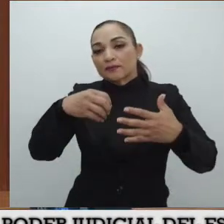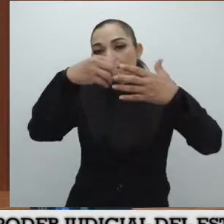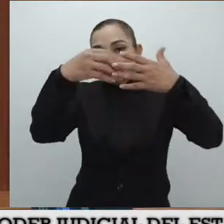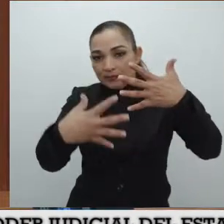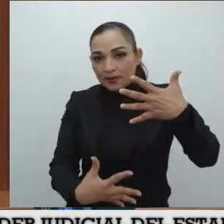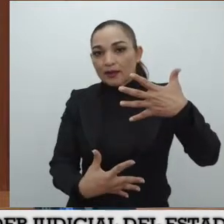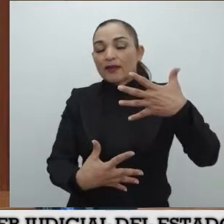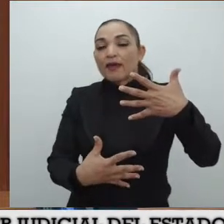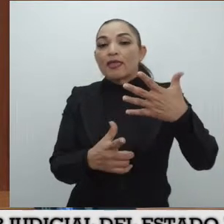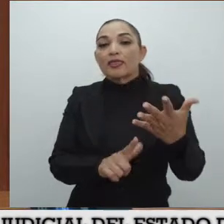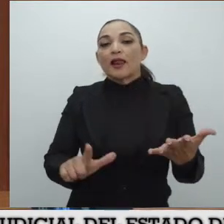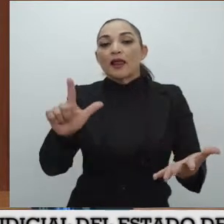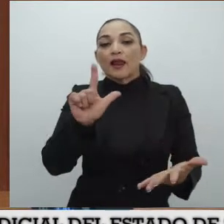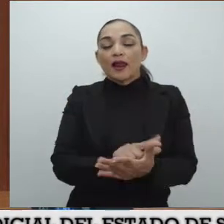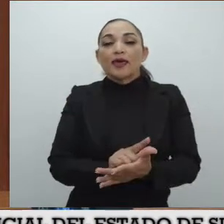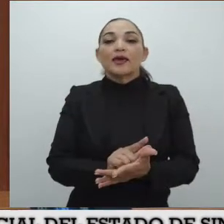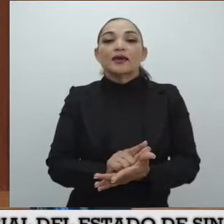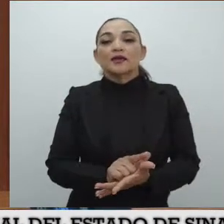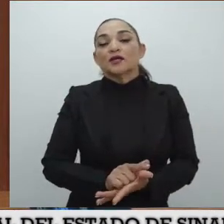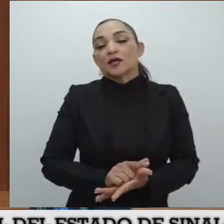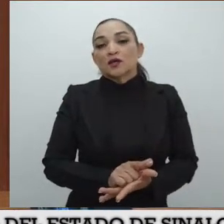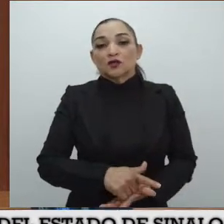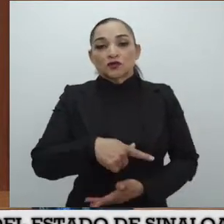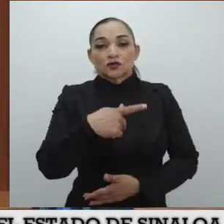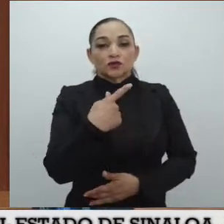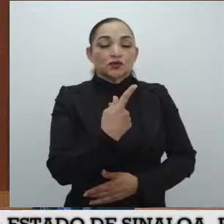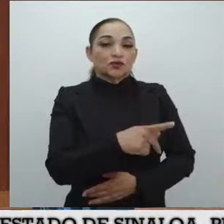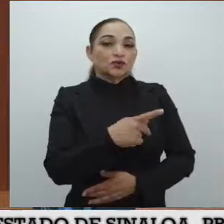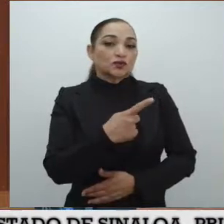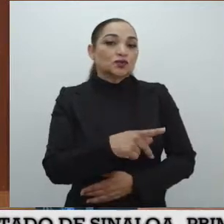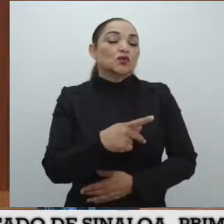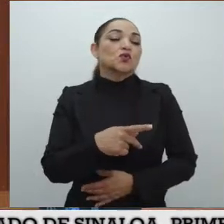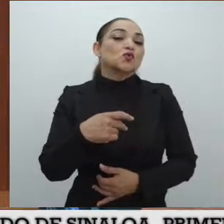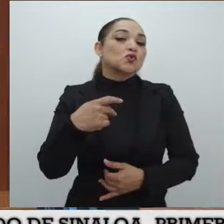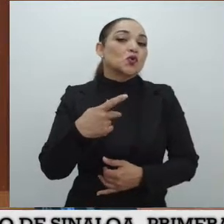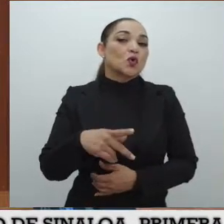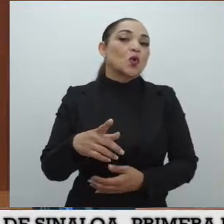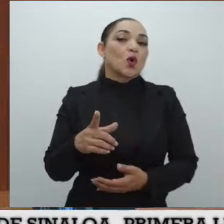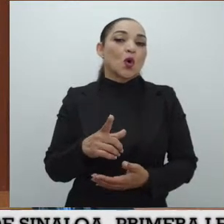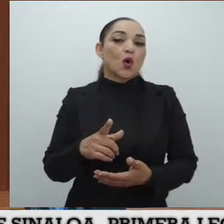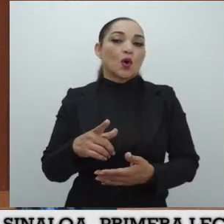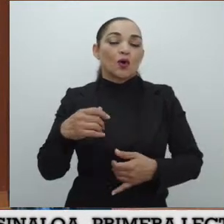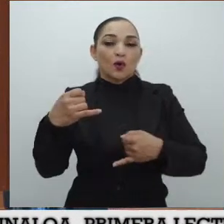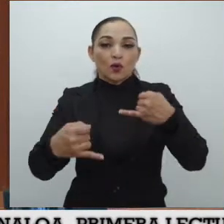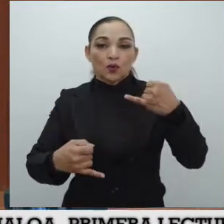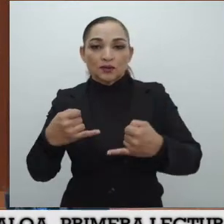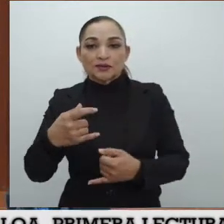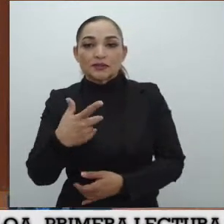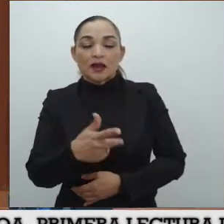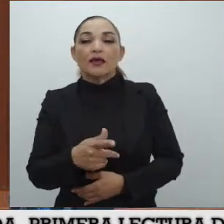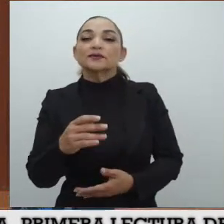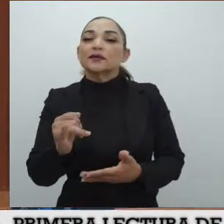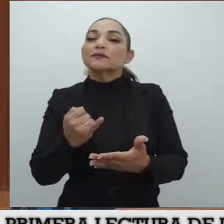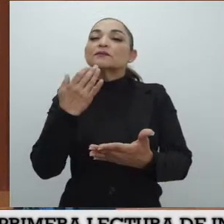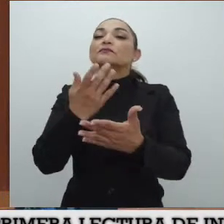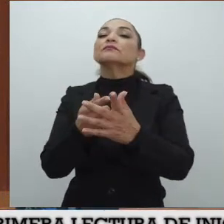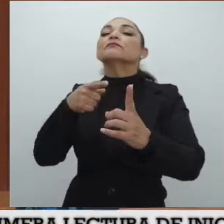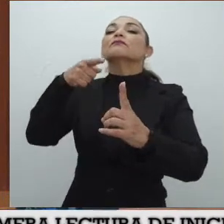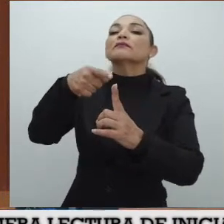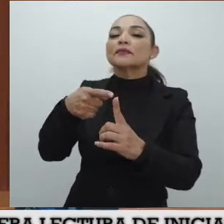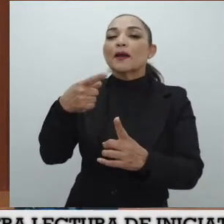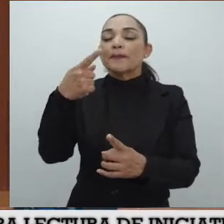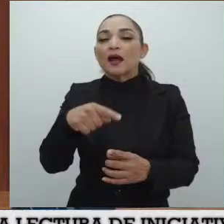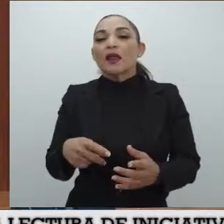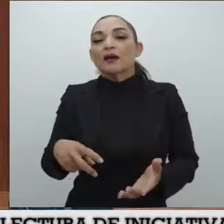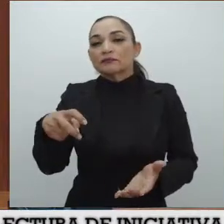Ley Orgánica del Poder Judicial del Estado de Sinaloa, que el objetivo de la presente iniciativa se endereza a reformar